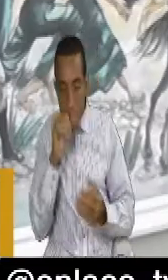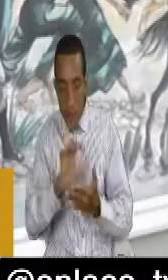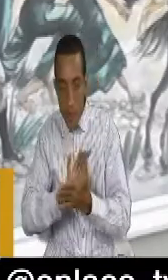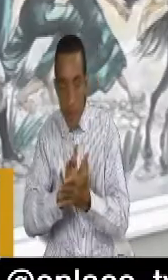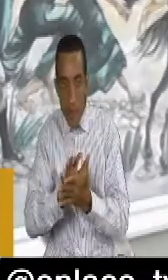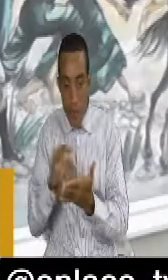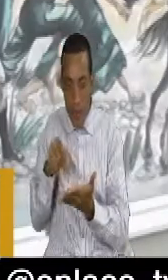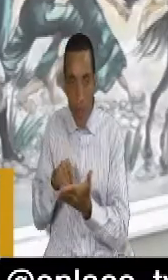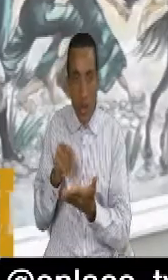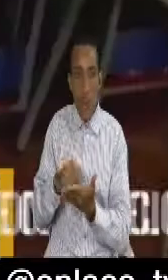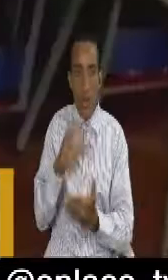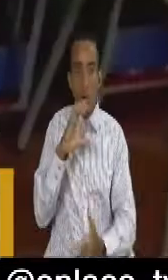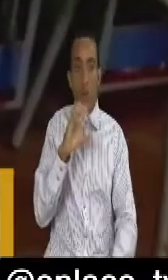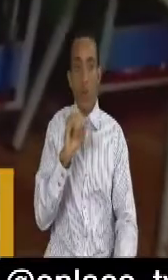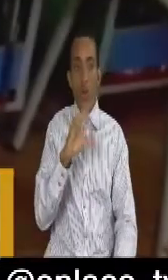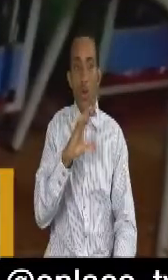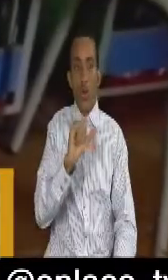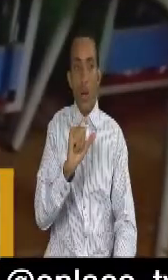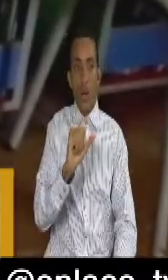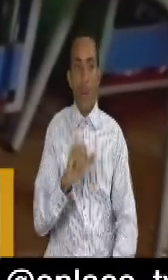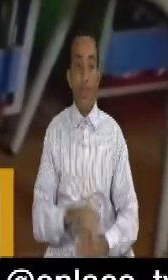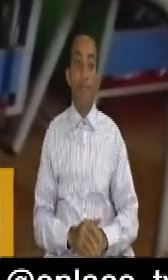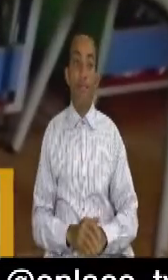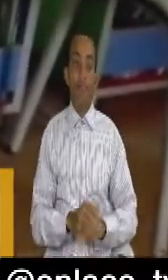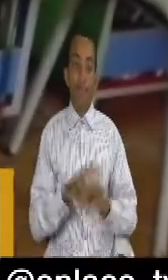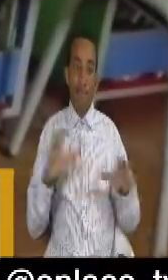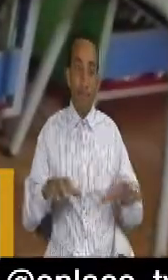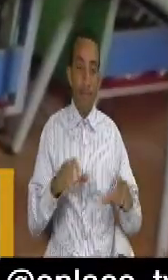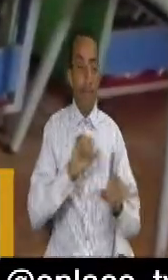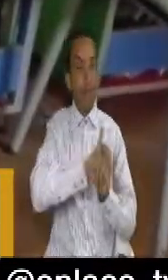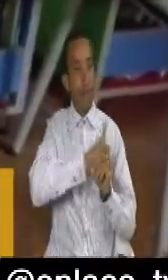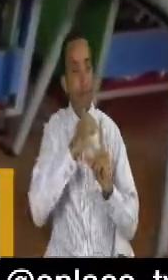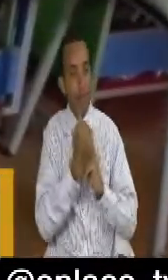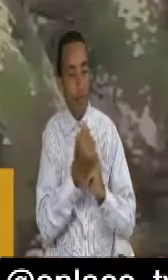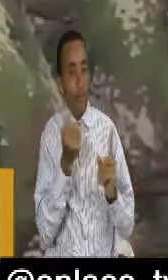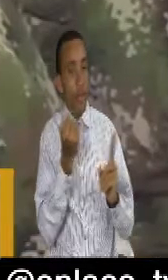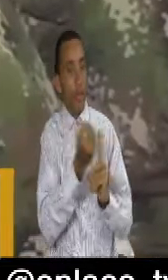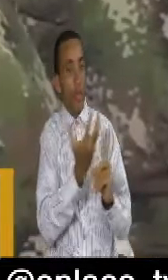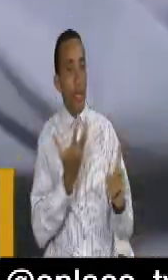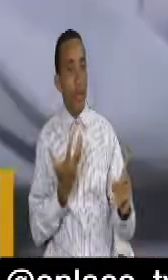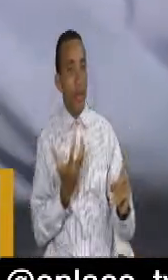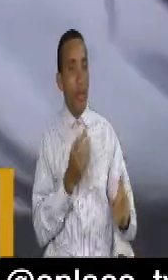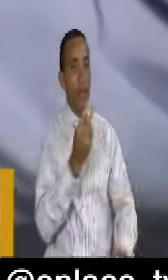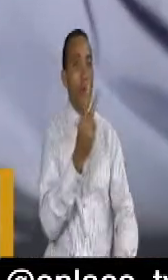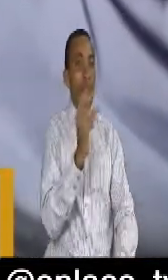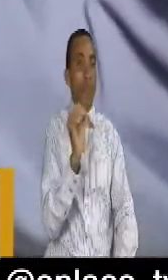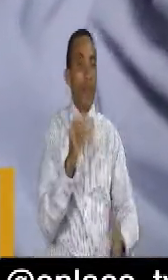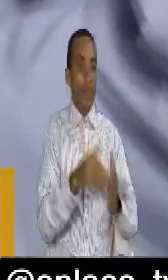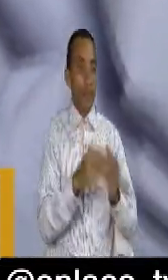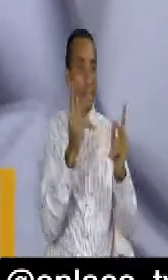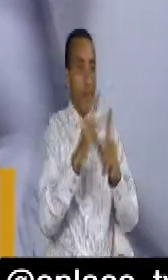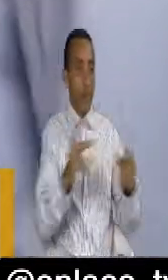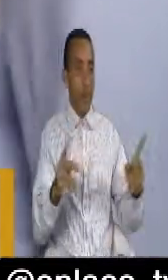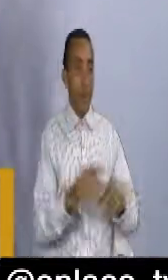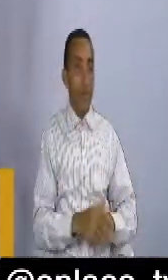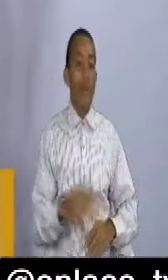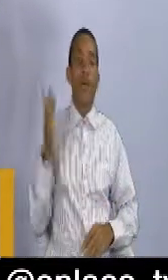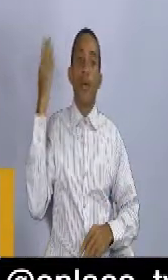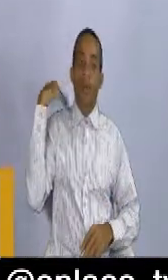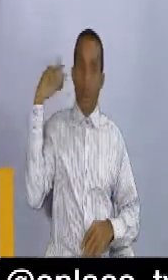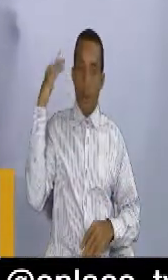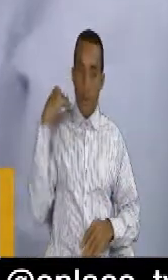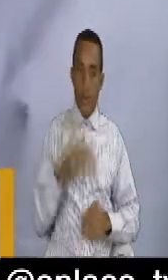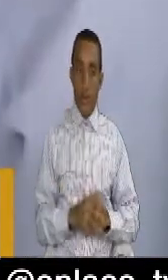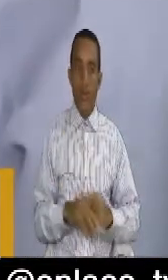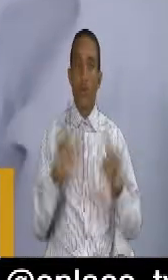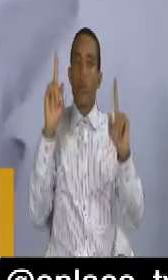de clorhidrato de cocaína. Las acciones sociales que impactaron por lo menos a 20.000 personas en las zonas anteriormente mencionadas